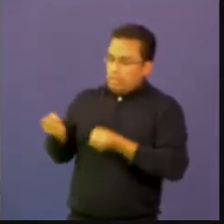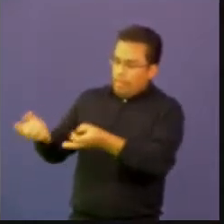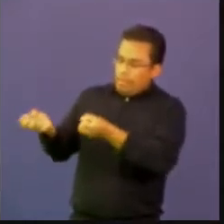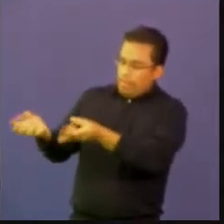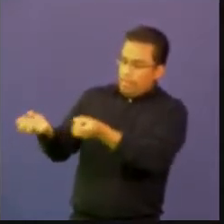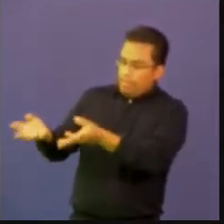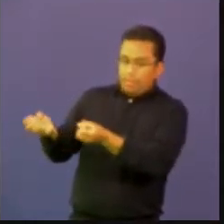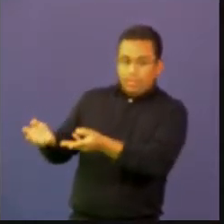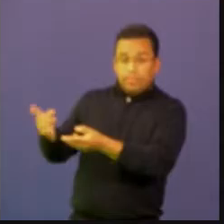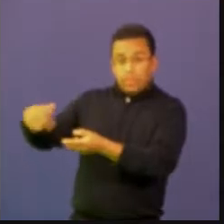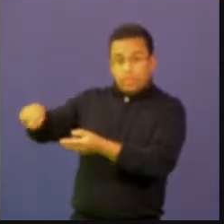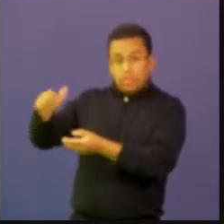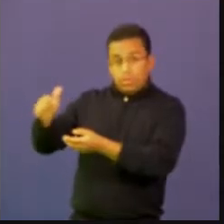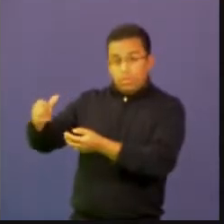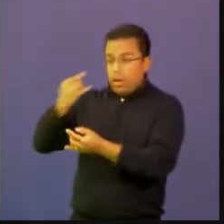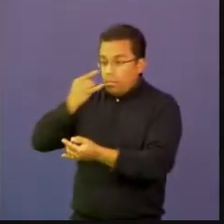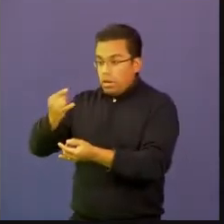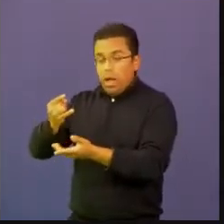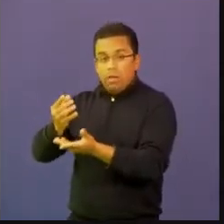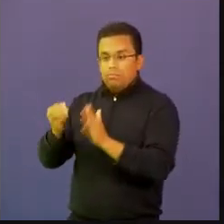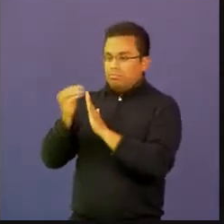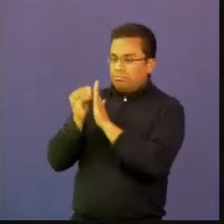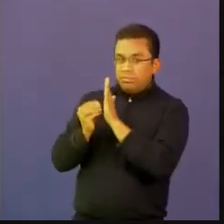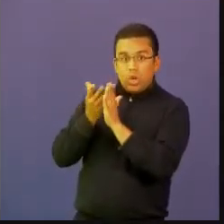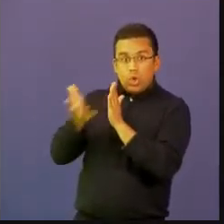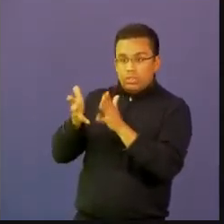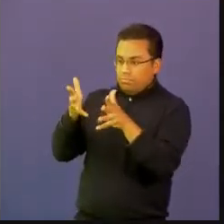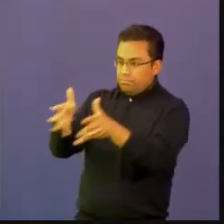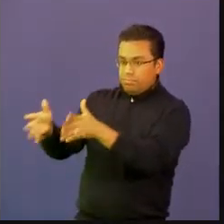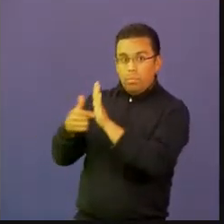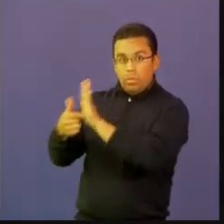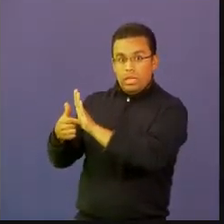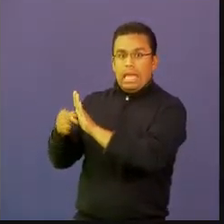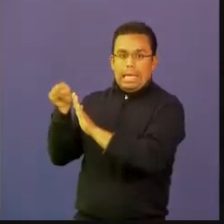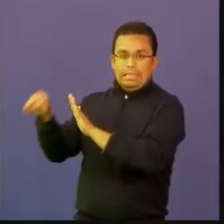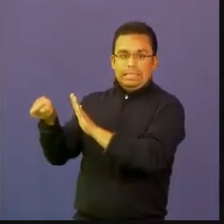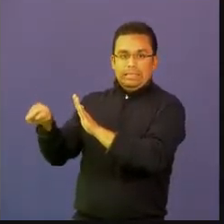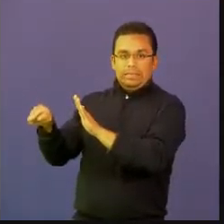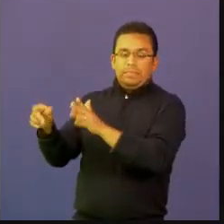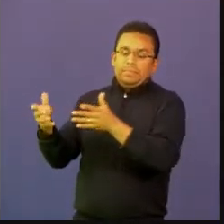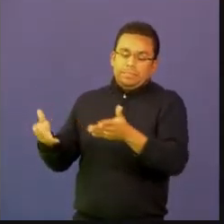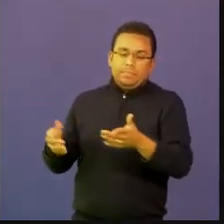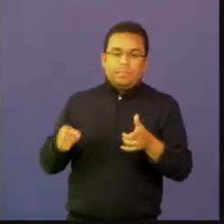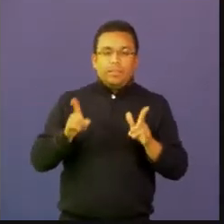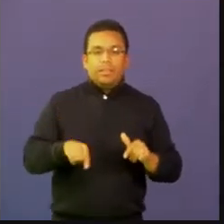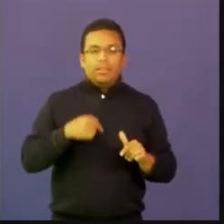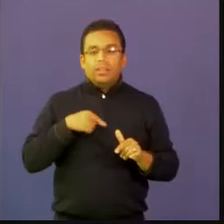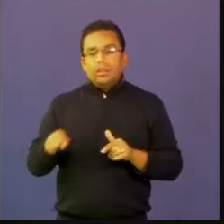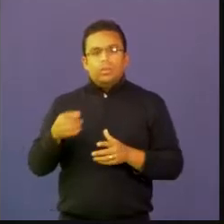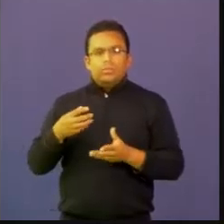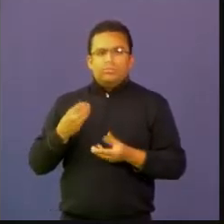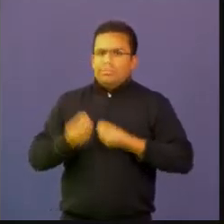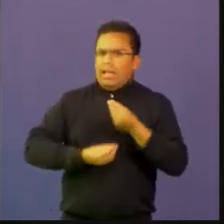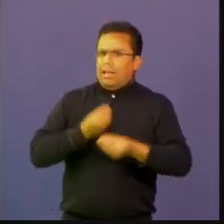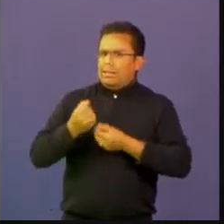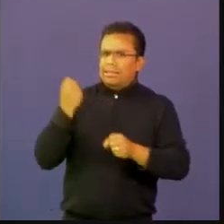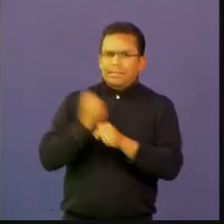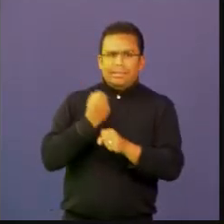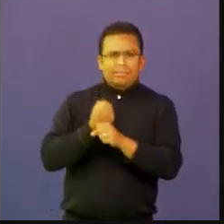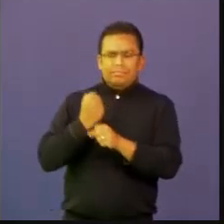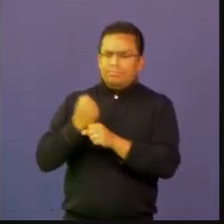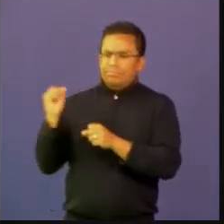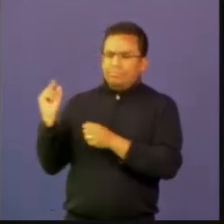por los contenidos que enseñamos. La tarea de docentes se ha transformado muchísimo en el último tiempo y las